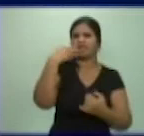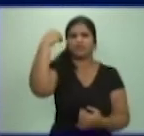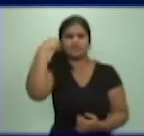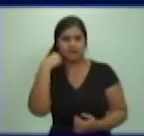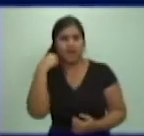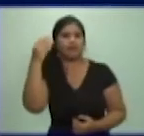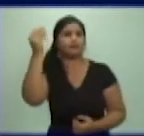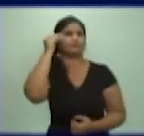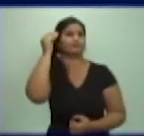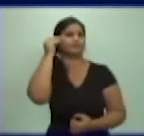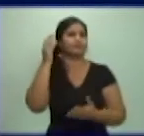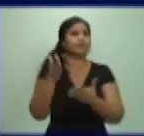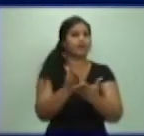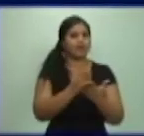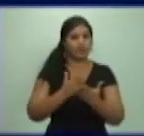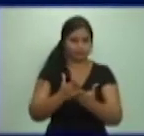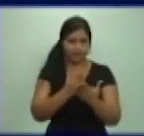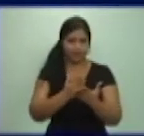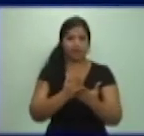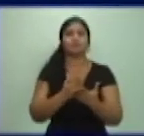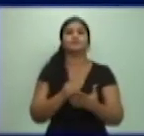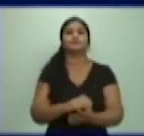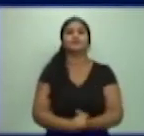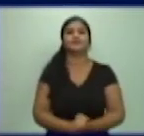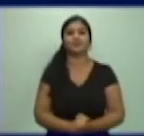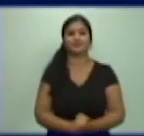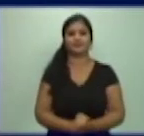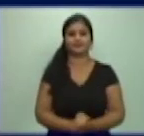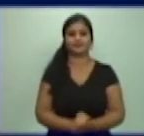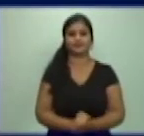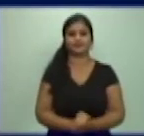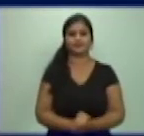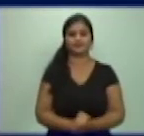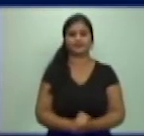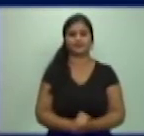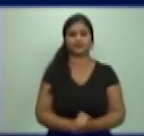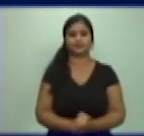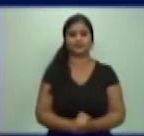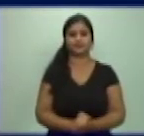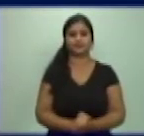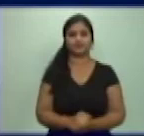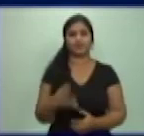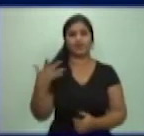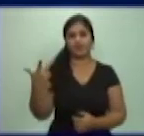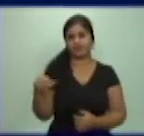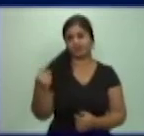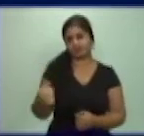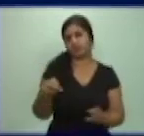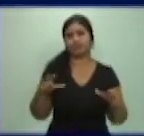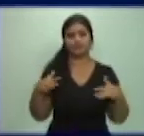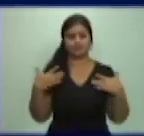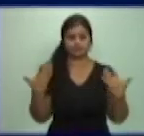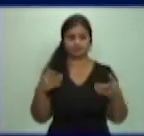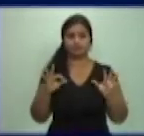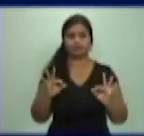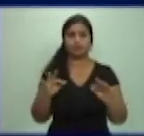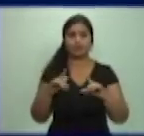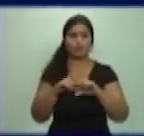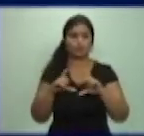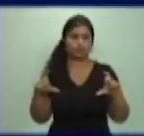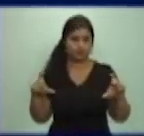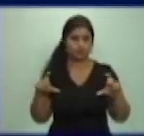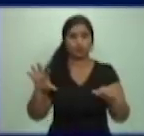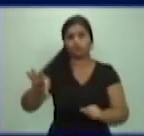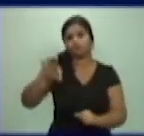las diferencias individuales de cada uno de ustedes. Y dice el ejercicio: del texto inicial extraiga